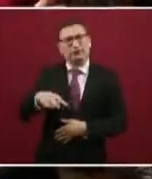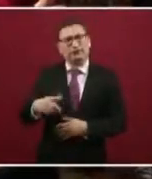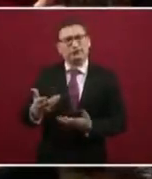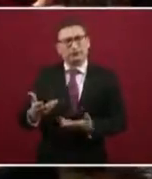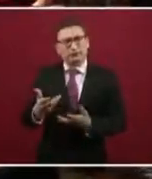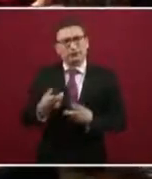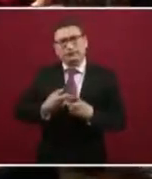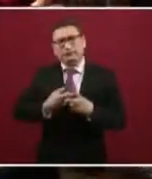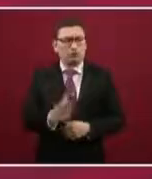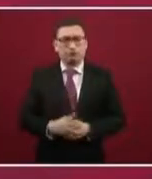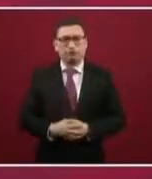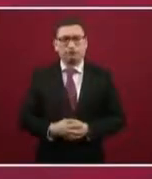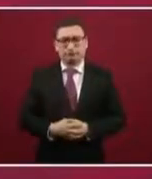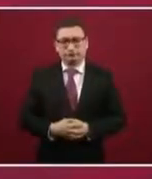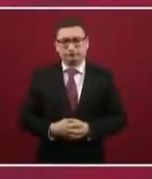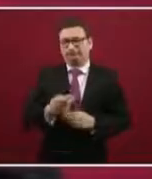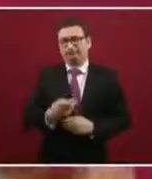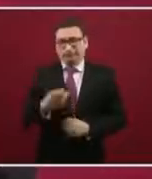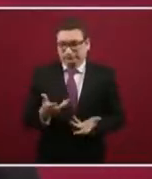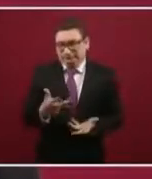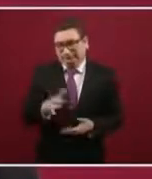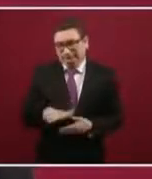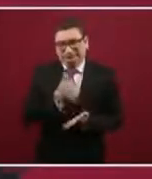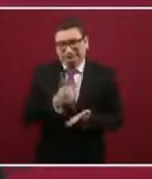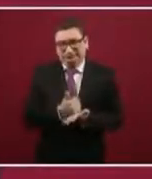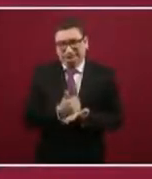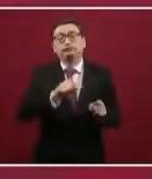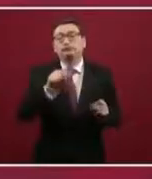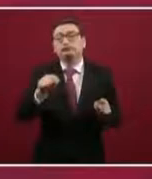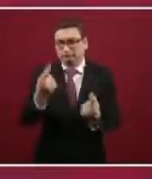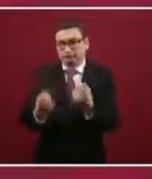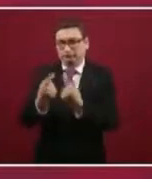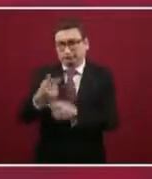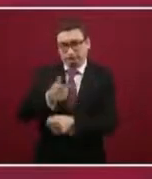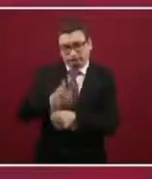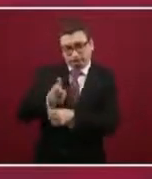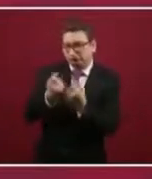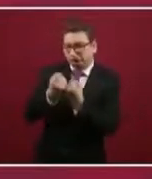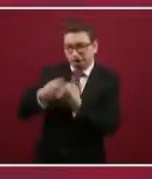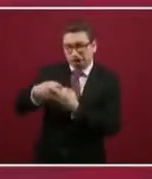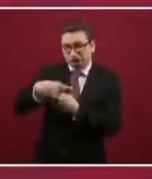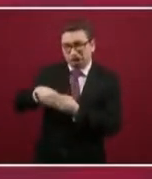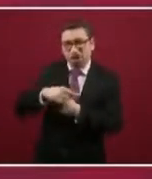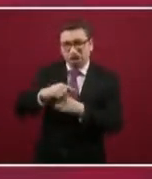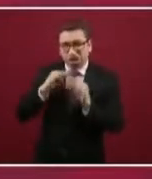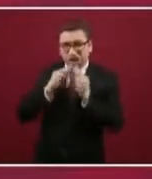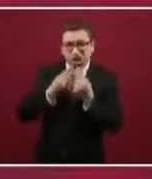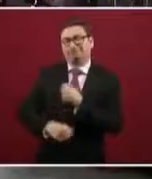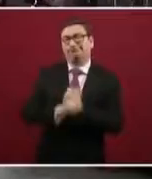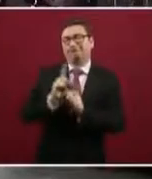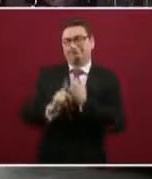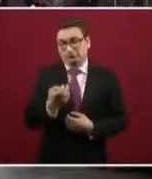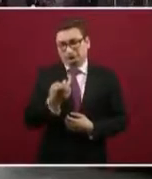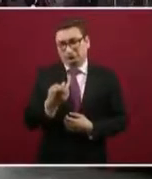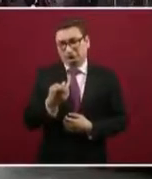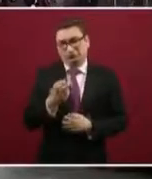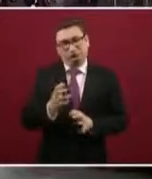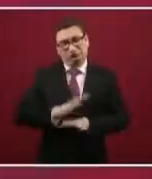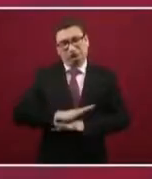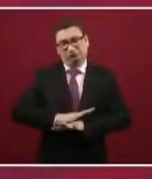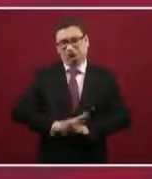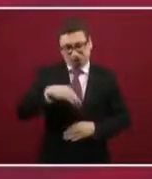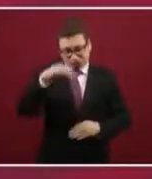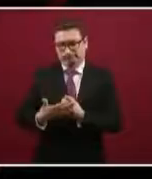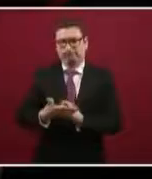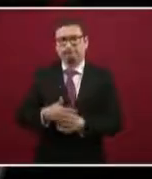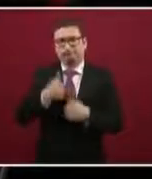se presentó más a partir del año pasado. Entonces, en algunas demarcaciones, y eso es lo que ha estado causando problemas, pero ya se